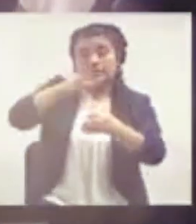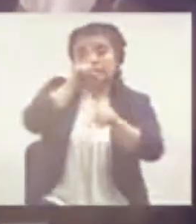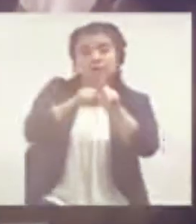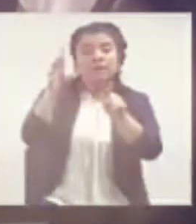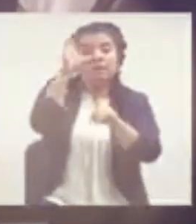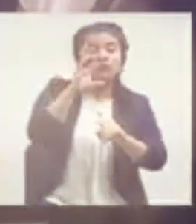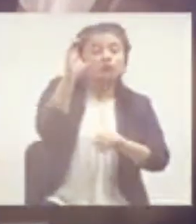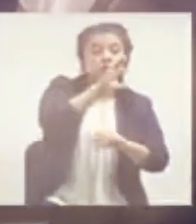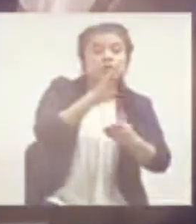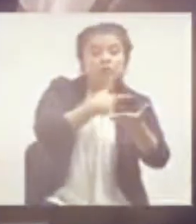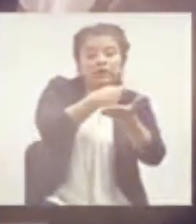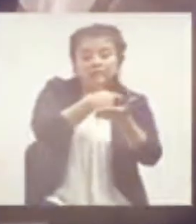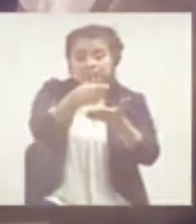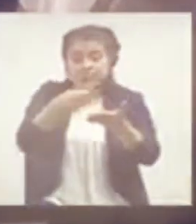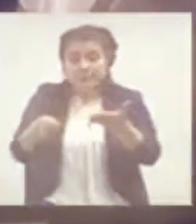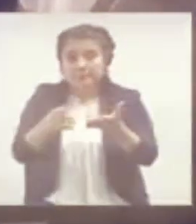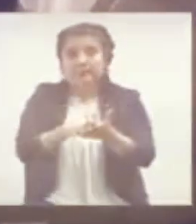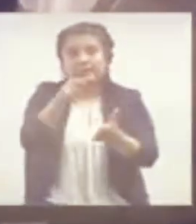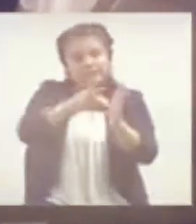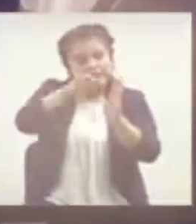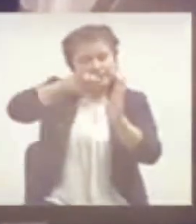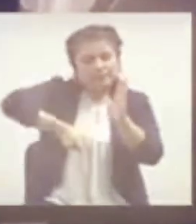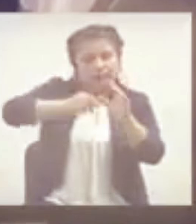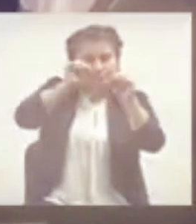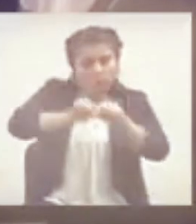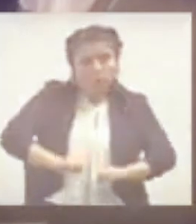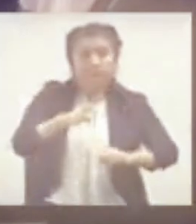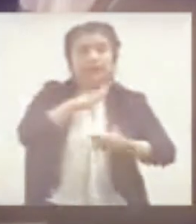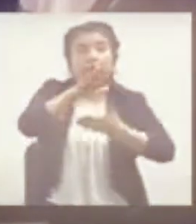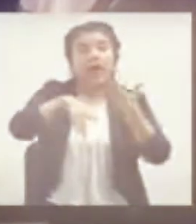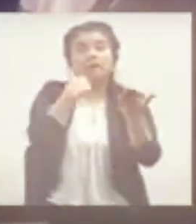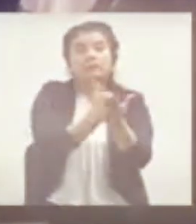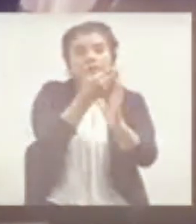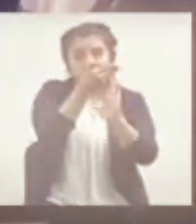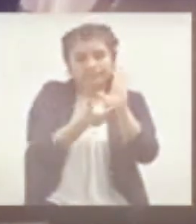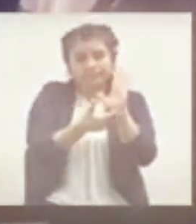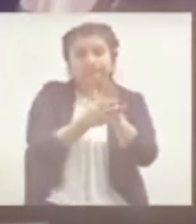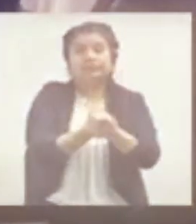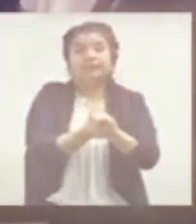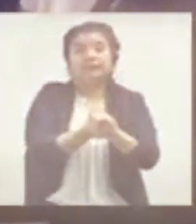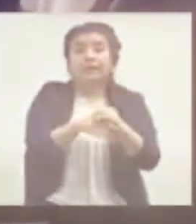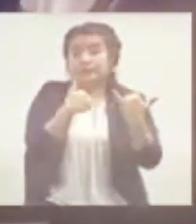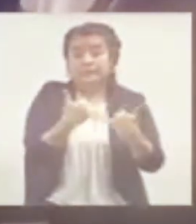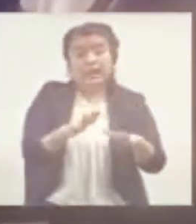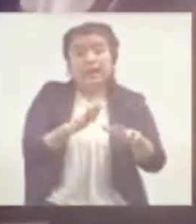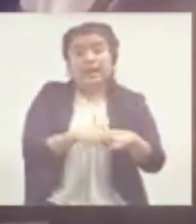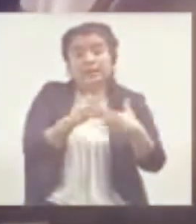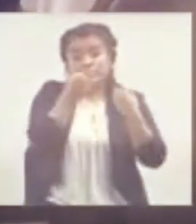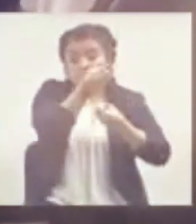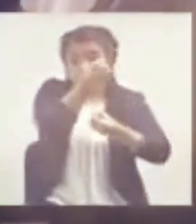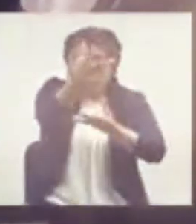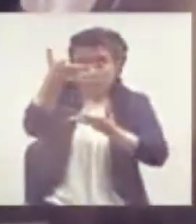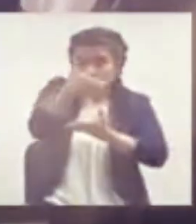buscando entonces las firmas de ese dictamen para poder tener la aprobación del mismo. Con esto estaríamos pues informando a